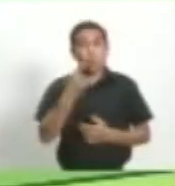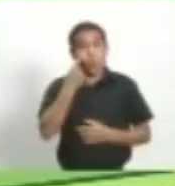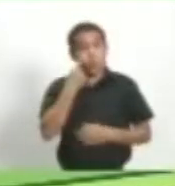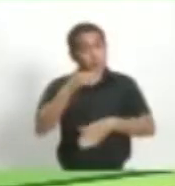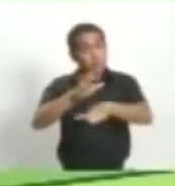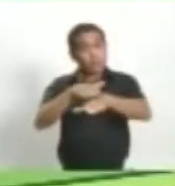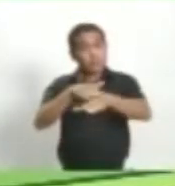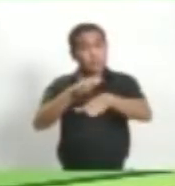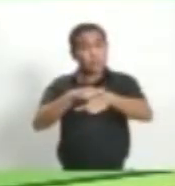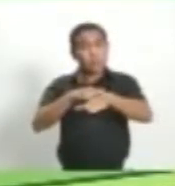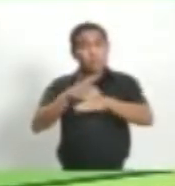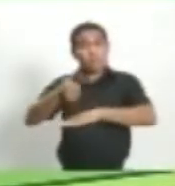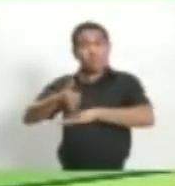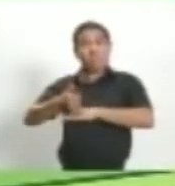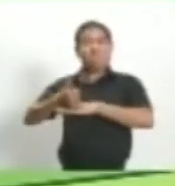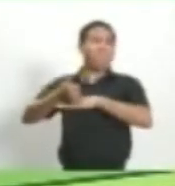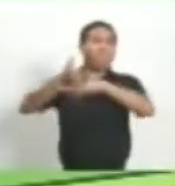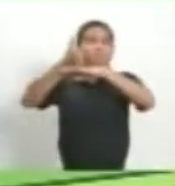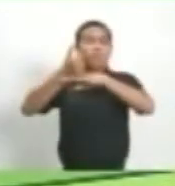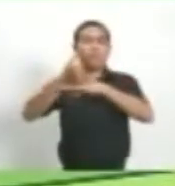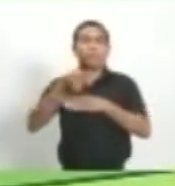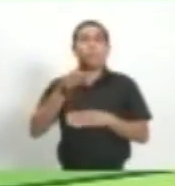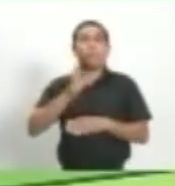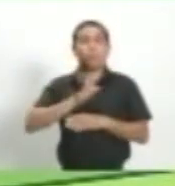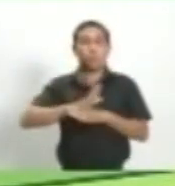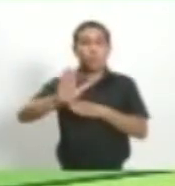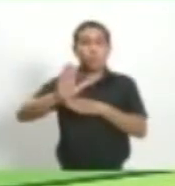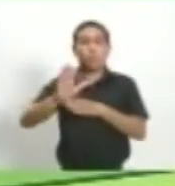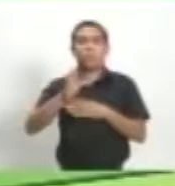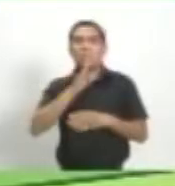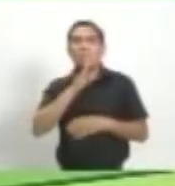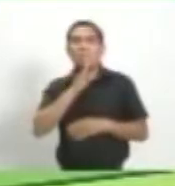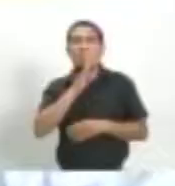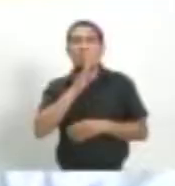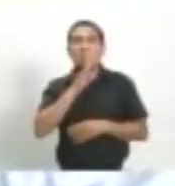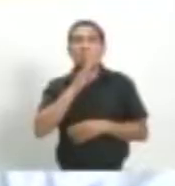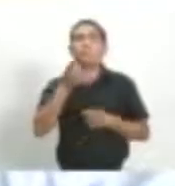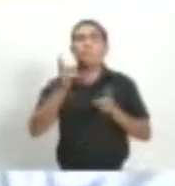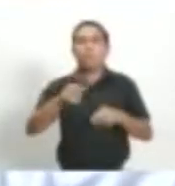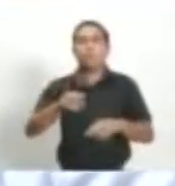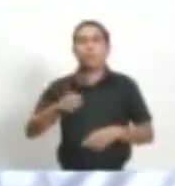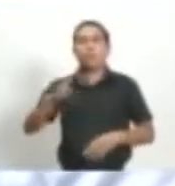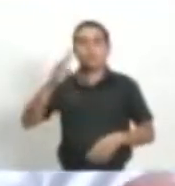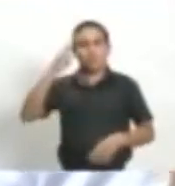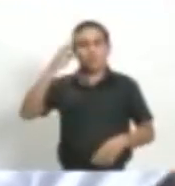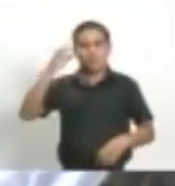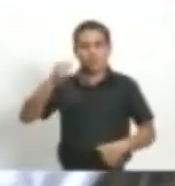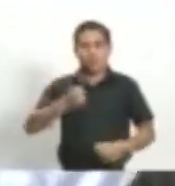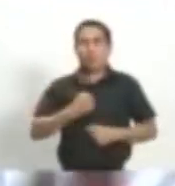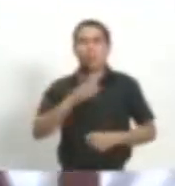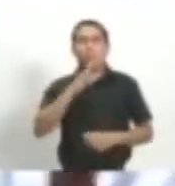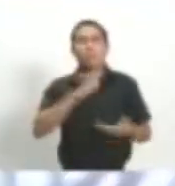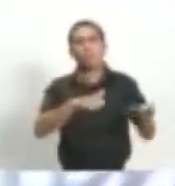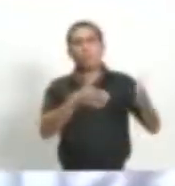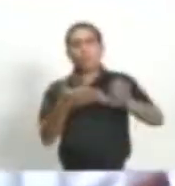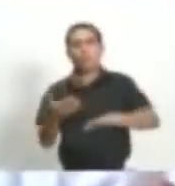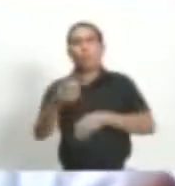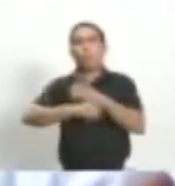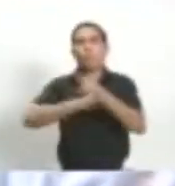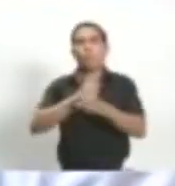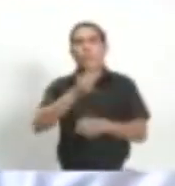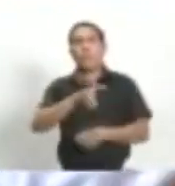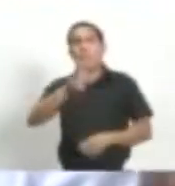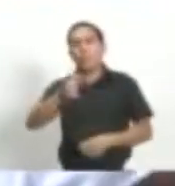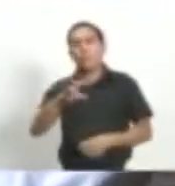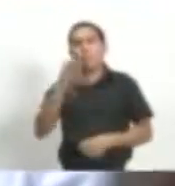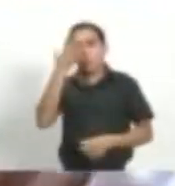atención que el general Harold Bedoya Pizarro, excomandante de las fuerzas militares, falleció esta tarde a los 78 años a